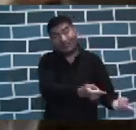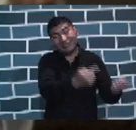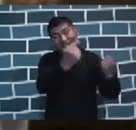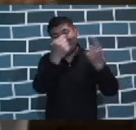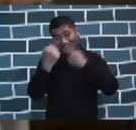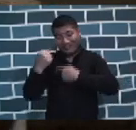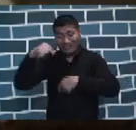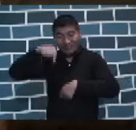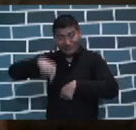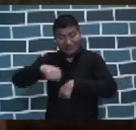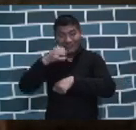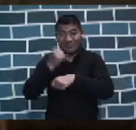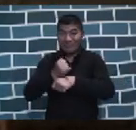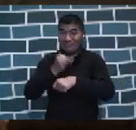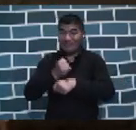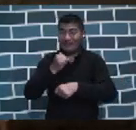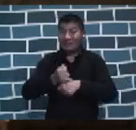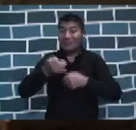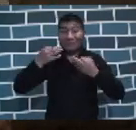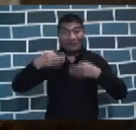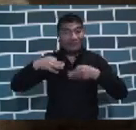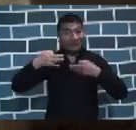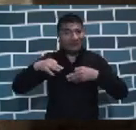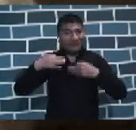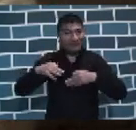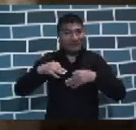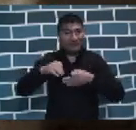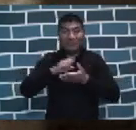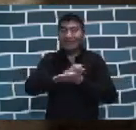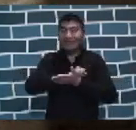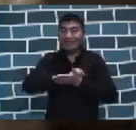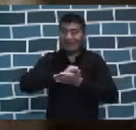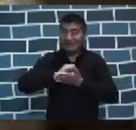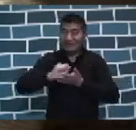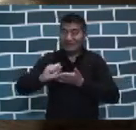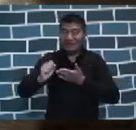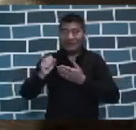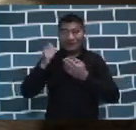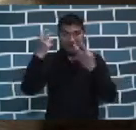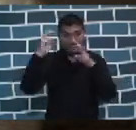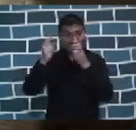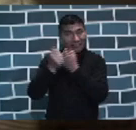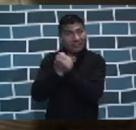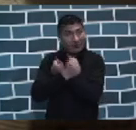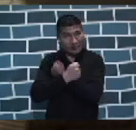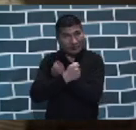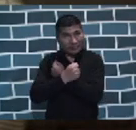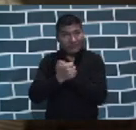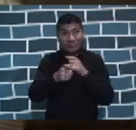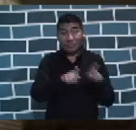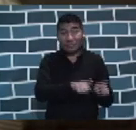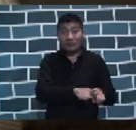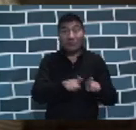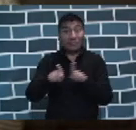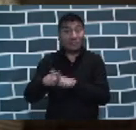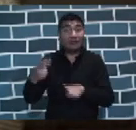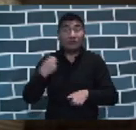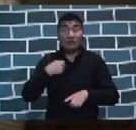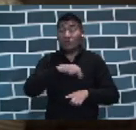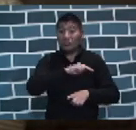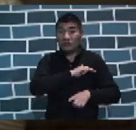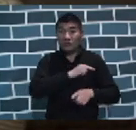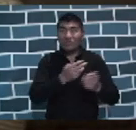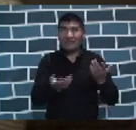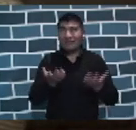celebrar extraordinariamente el sacramento del amor también nosotros aunque